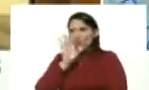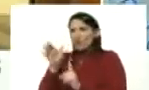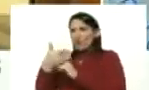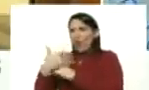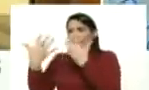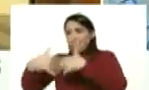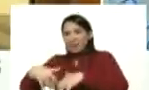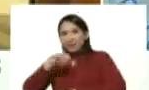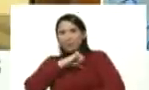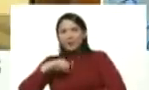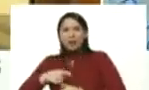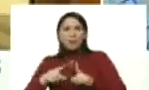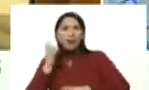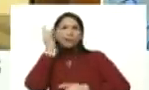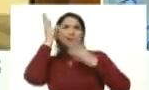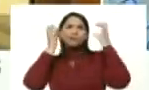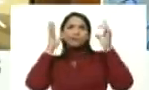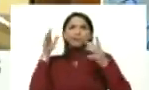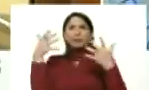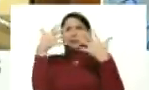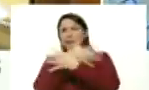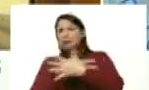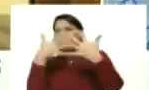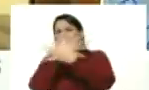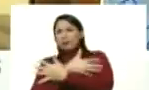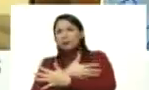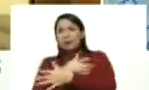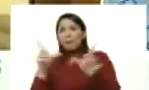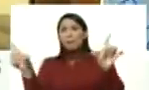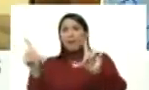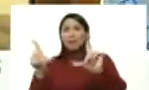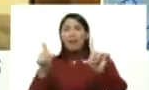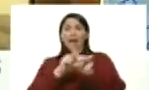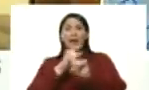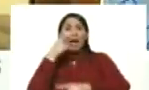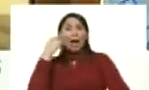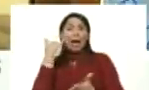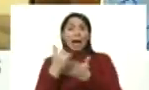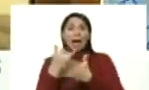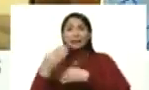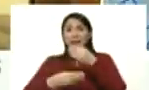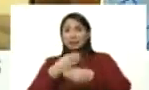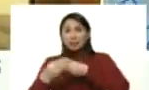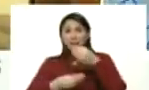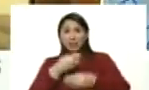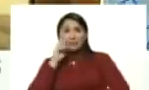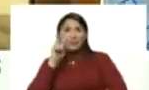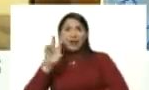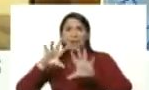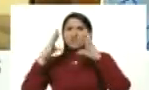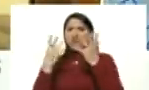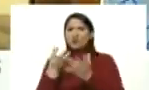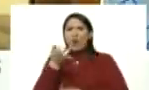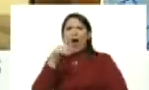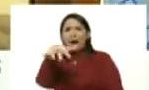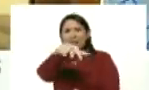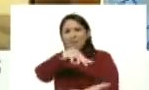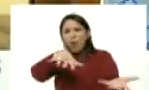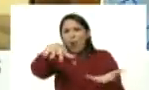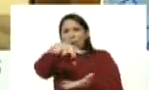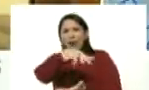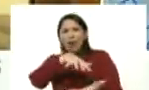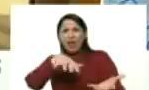privado para crear una distorsión mediática a fin de hacer ver al mundo que existe un caos